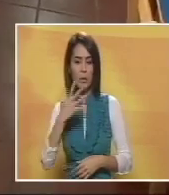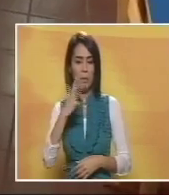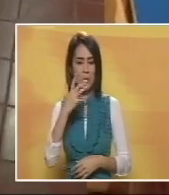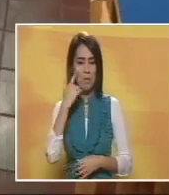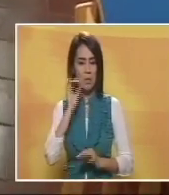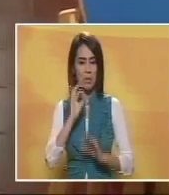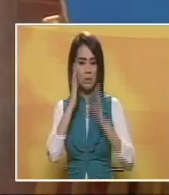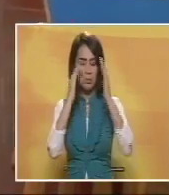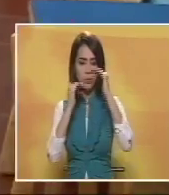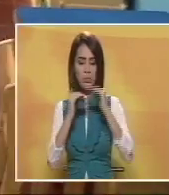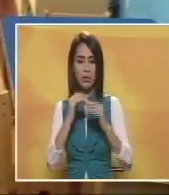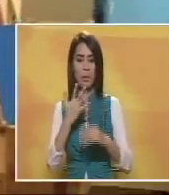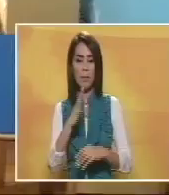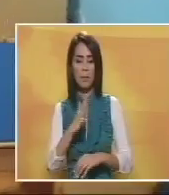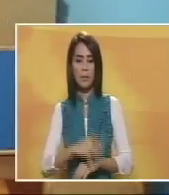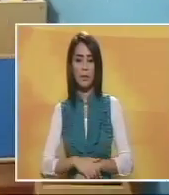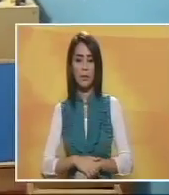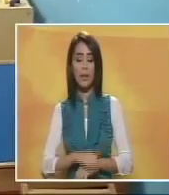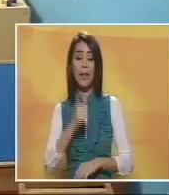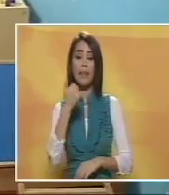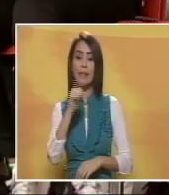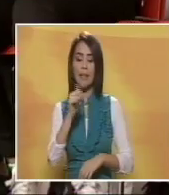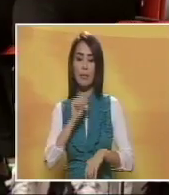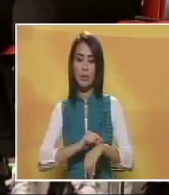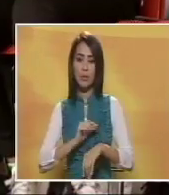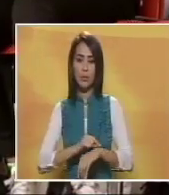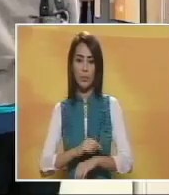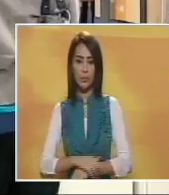cada atención dure un máximo de 10 minutos.